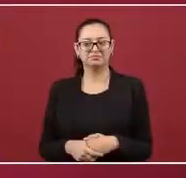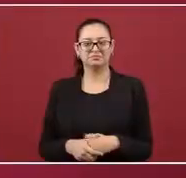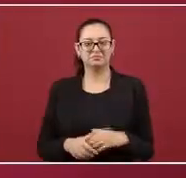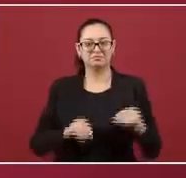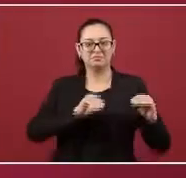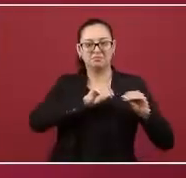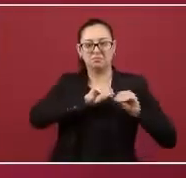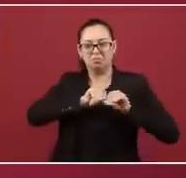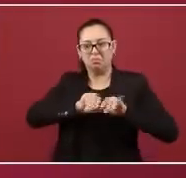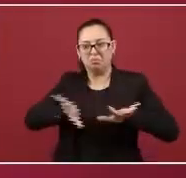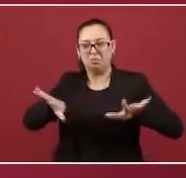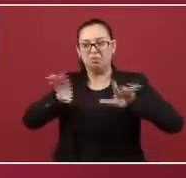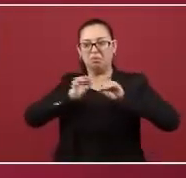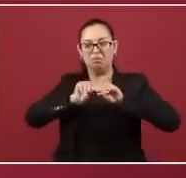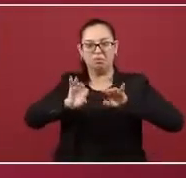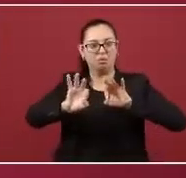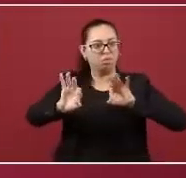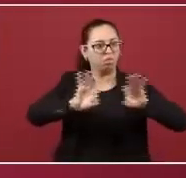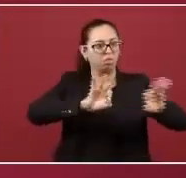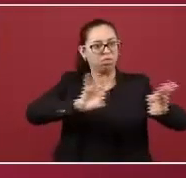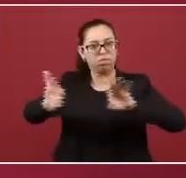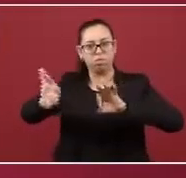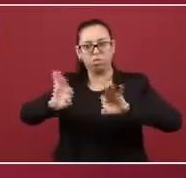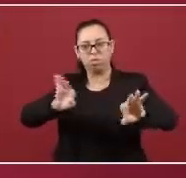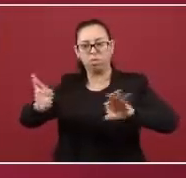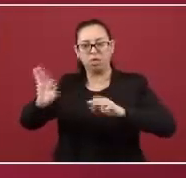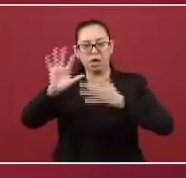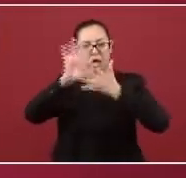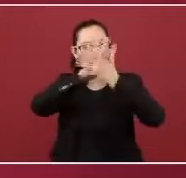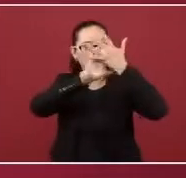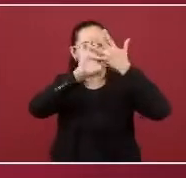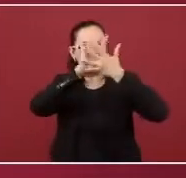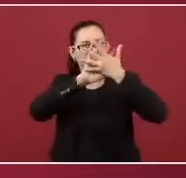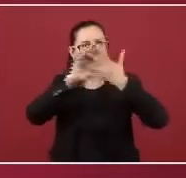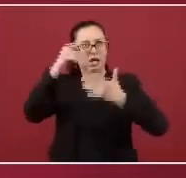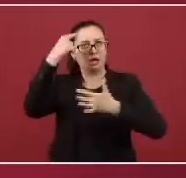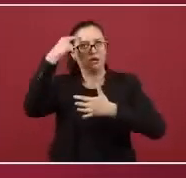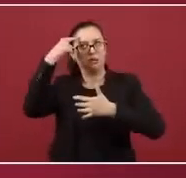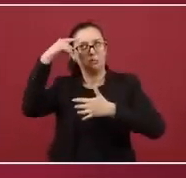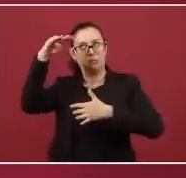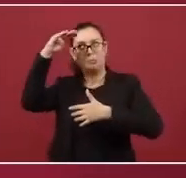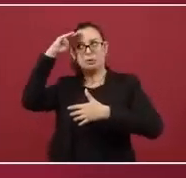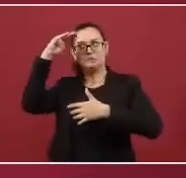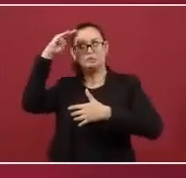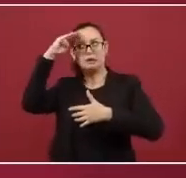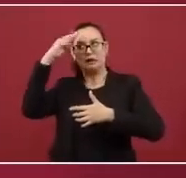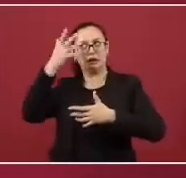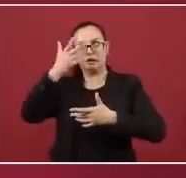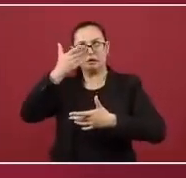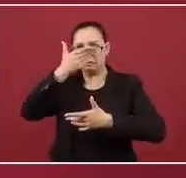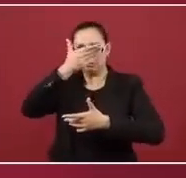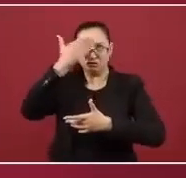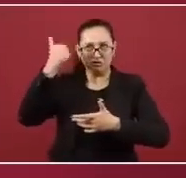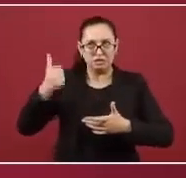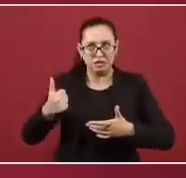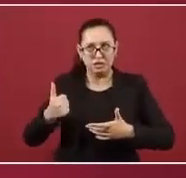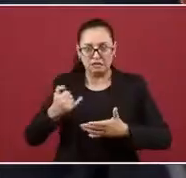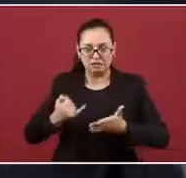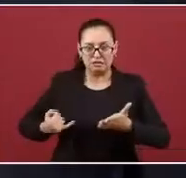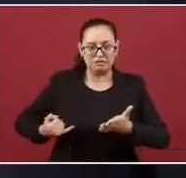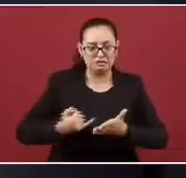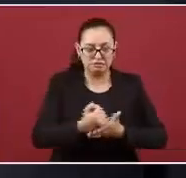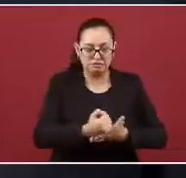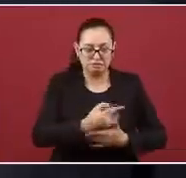pensar con libertad y actuar con criterio propio, nos imponen muchas cosas. La